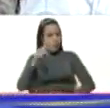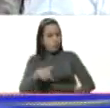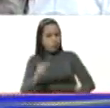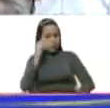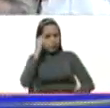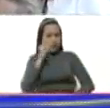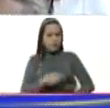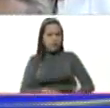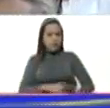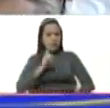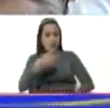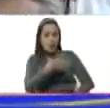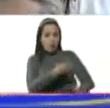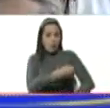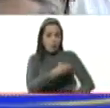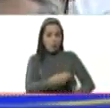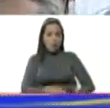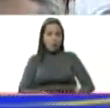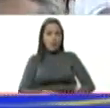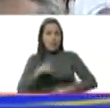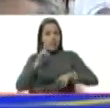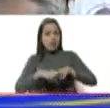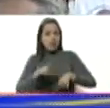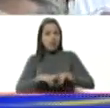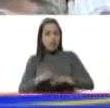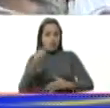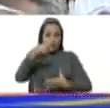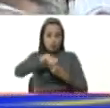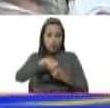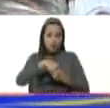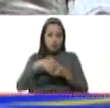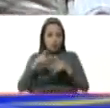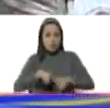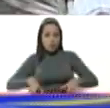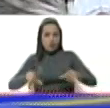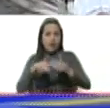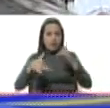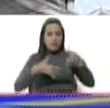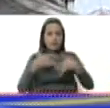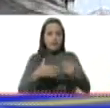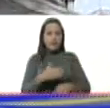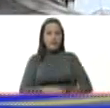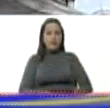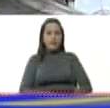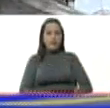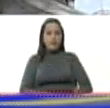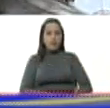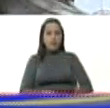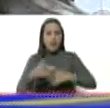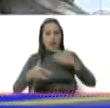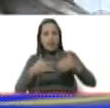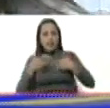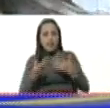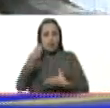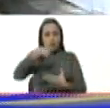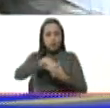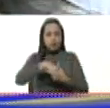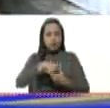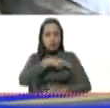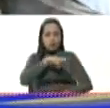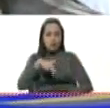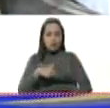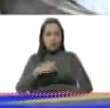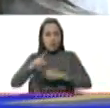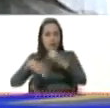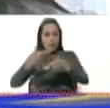son lactantes y sus niños y niñas están dentro de nuestros espacios. O sea, que hacen vida con nosotras una vez que ya